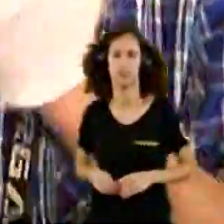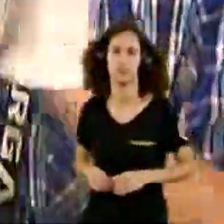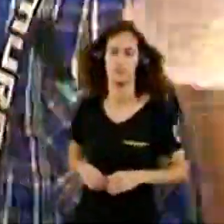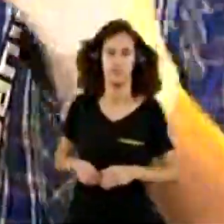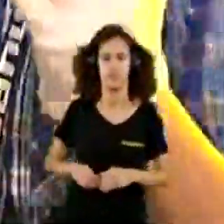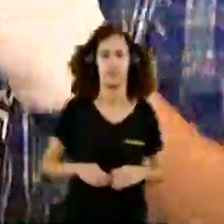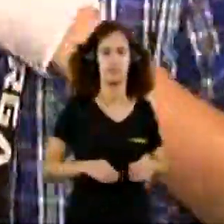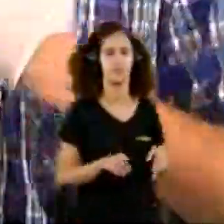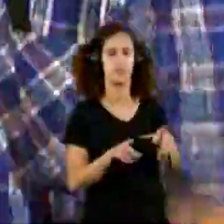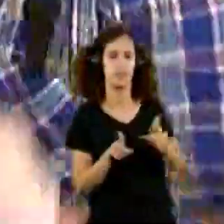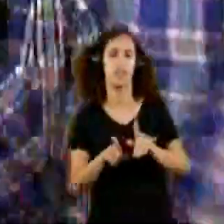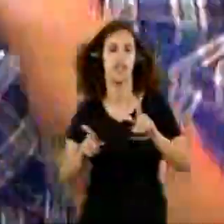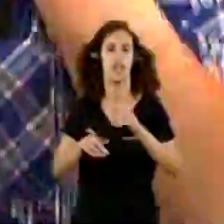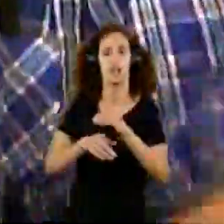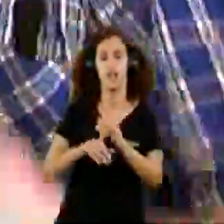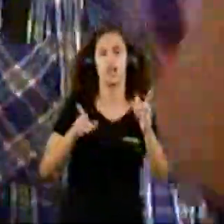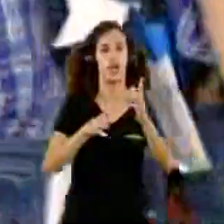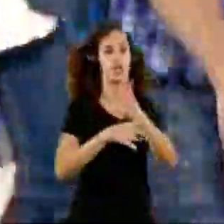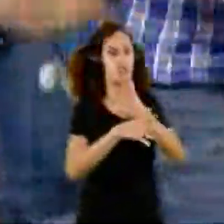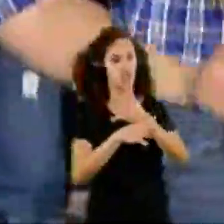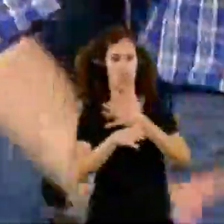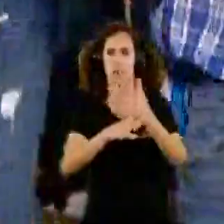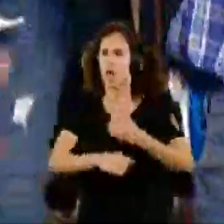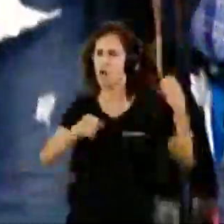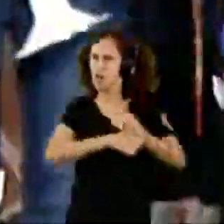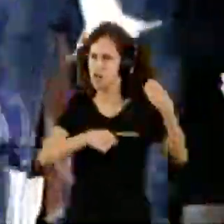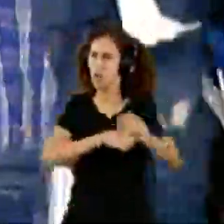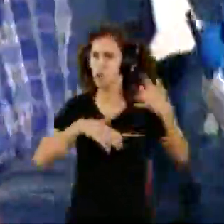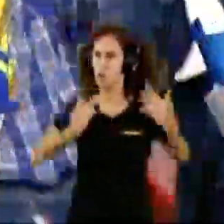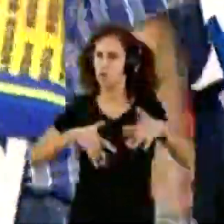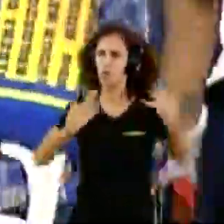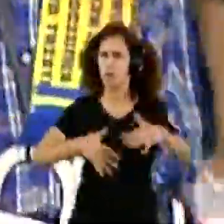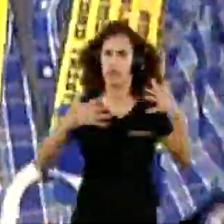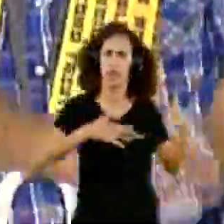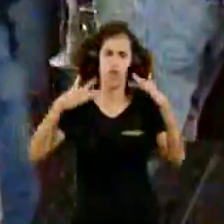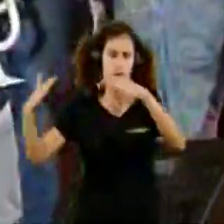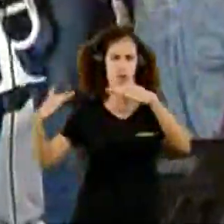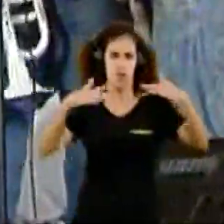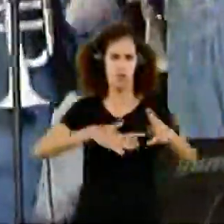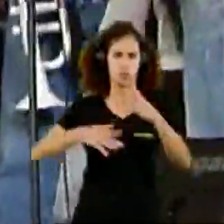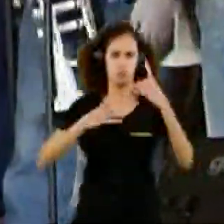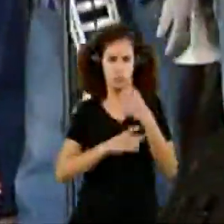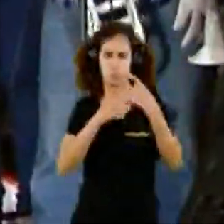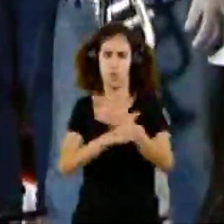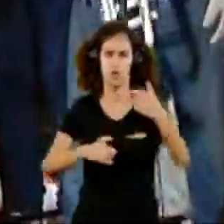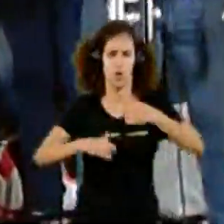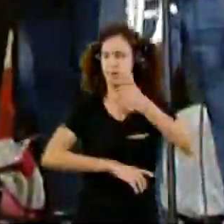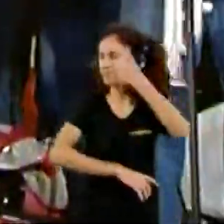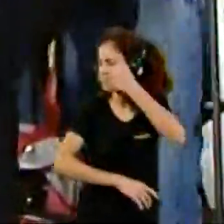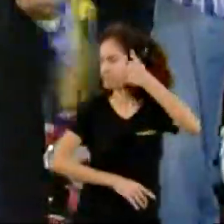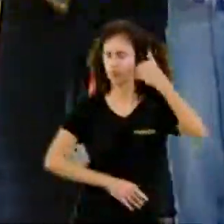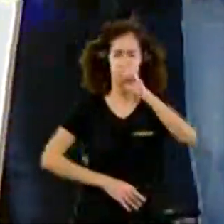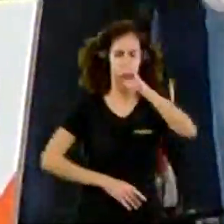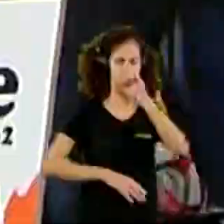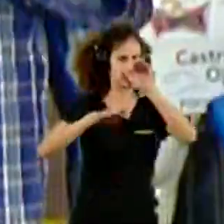Vimos jugadores dejarse el alma, salir al campo y darlo todo por las palmas. Orgullosa la afición siempre